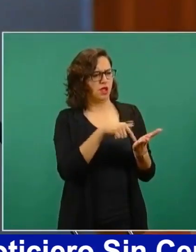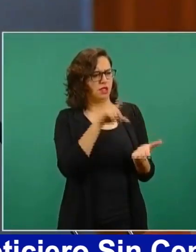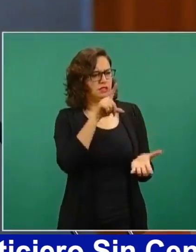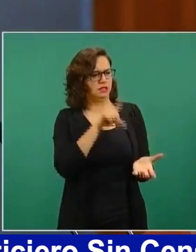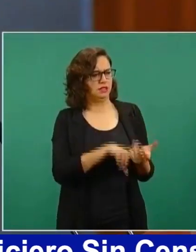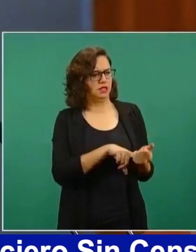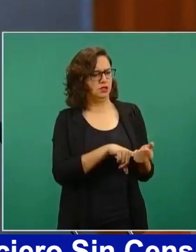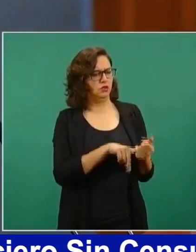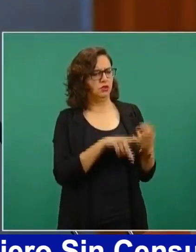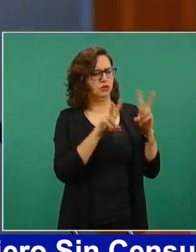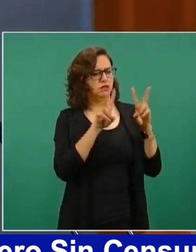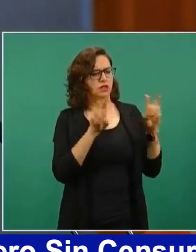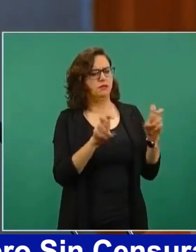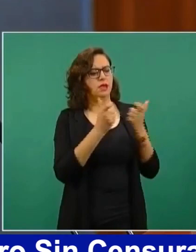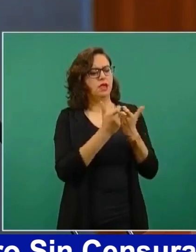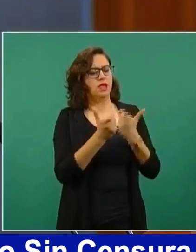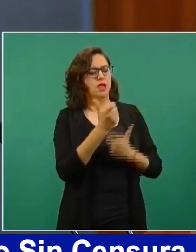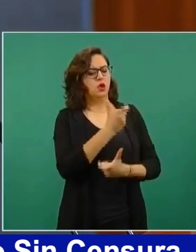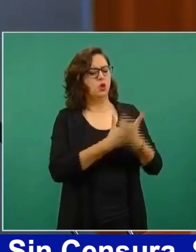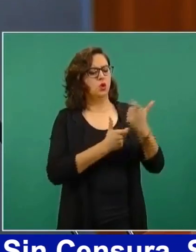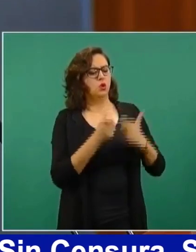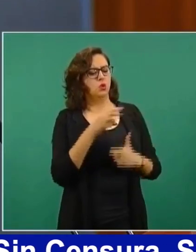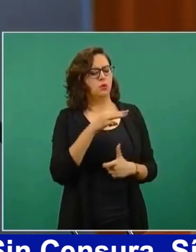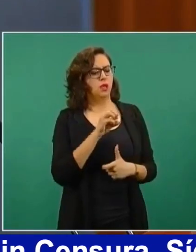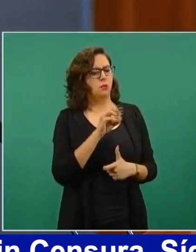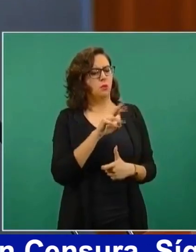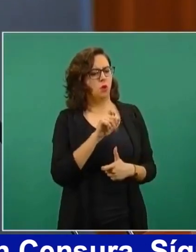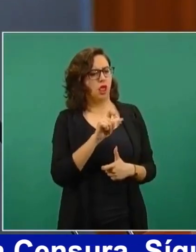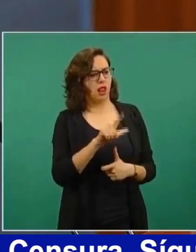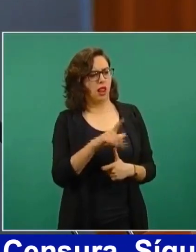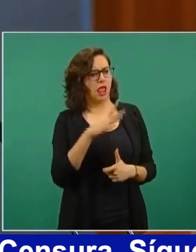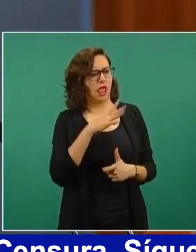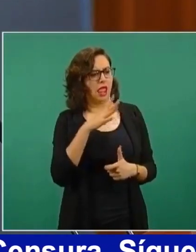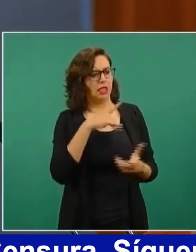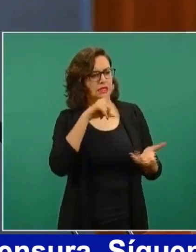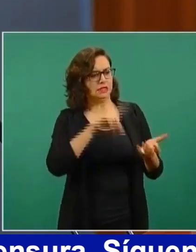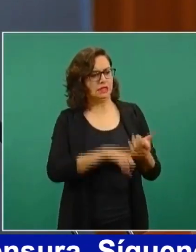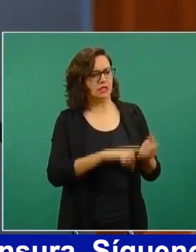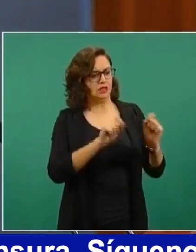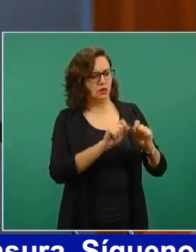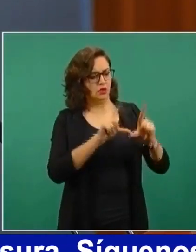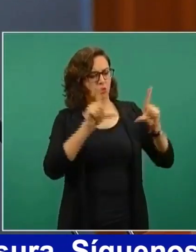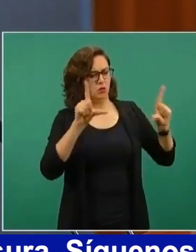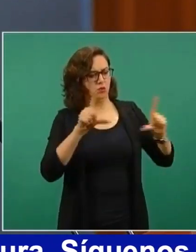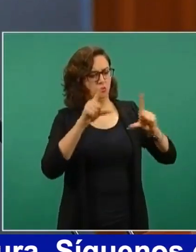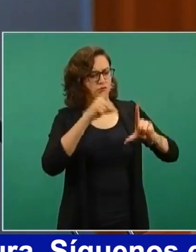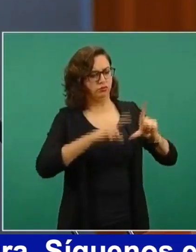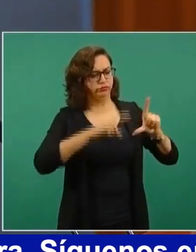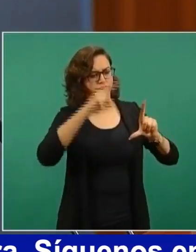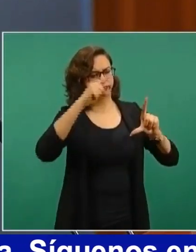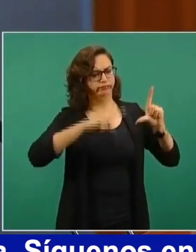La economía moral, una gráfica de la desigualdad